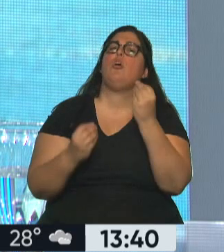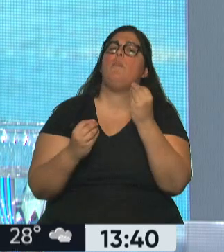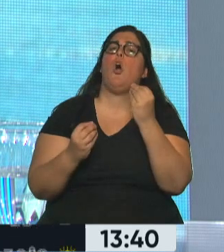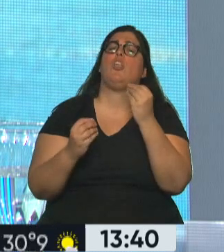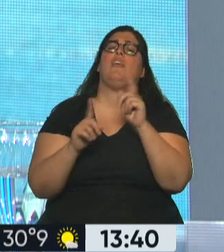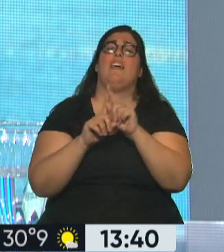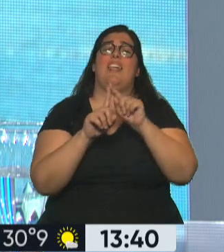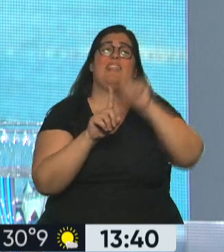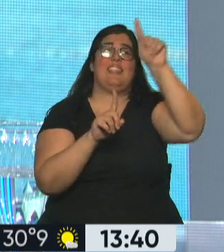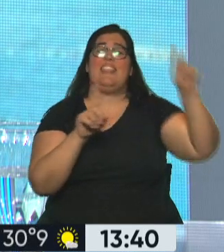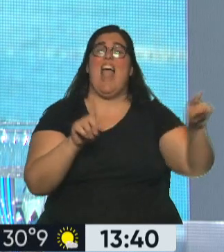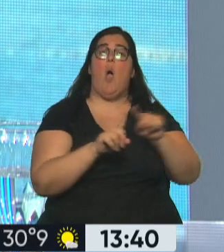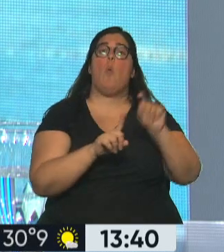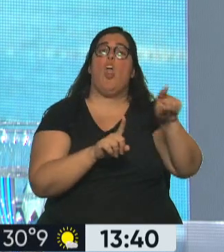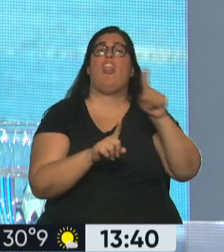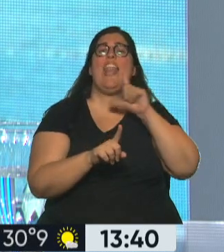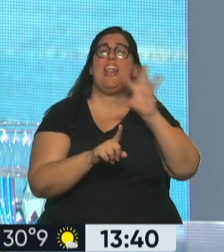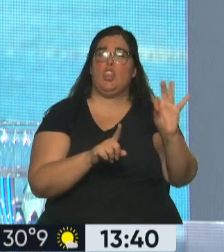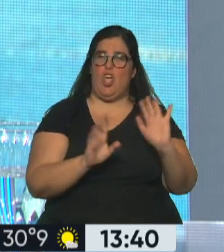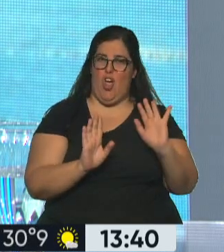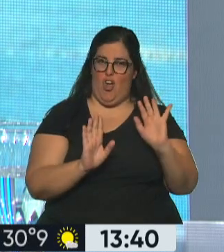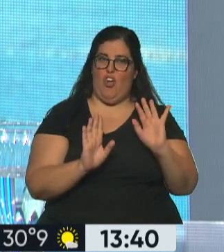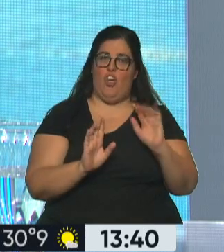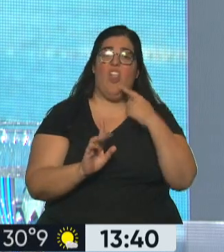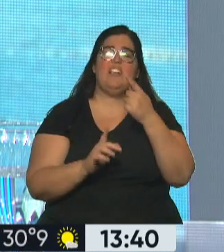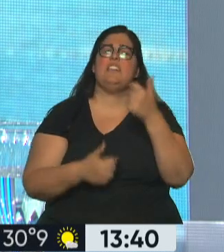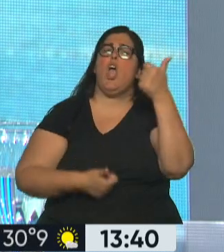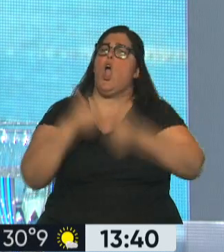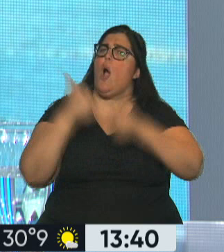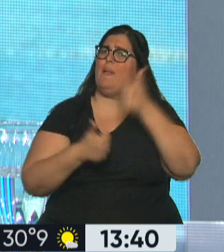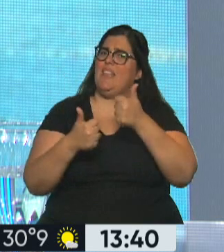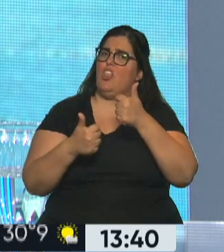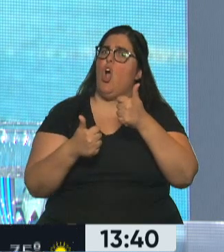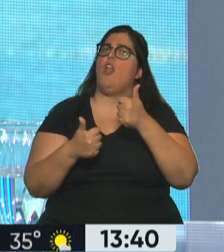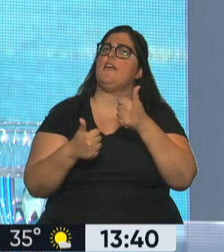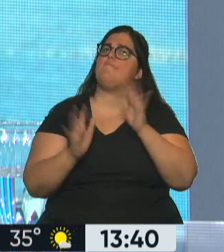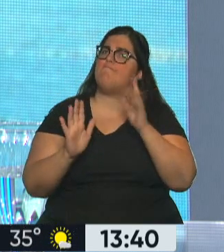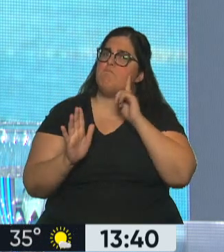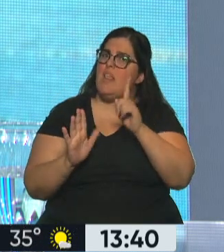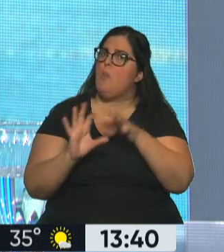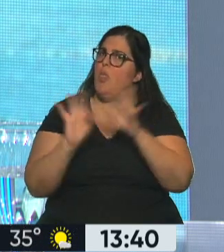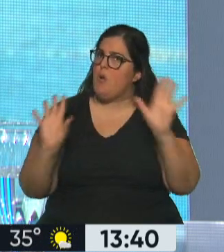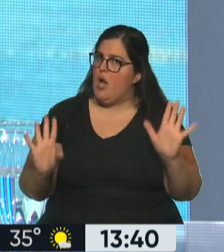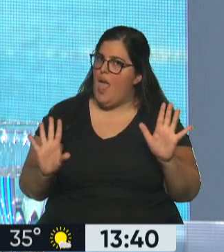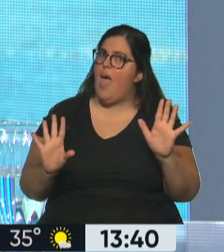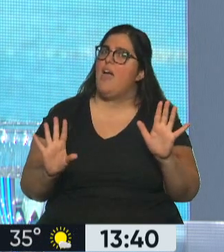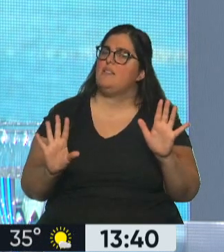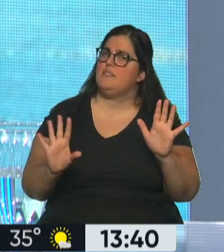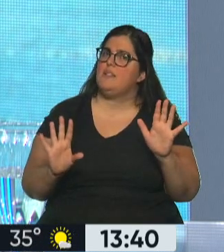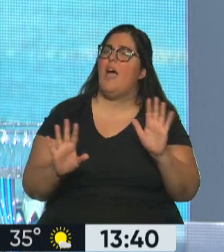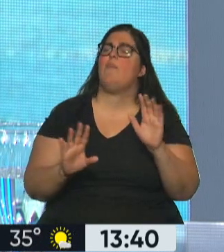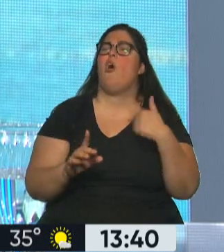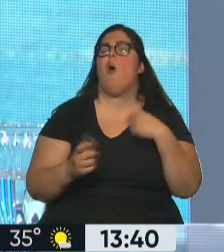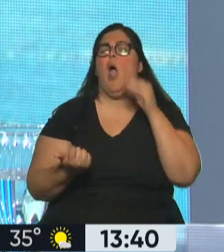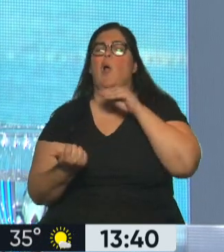del litio y dijo que sus principales competidores amenazaban la democracia, la clásica utilizo la excusa